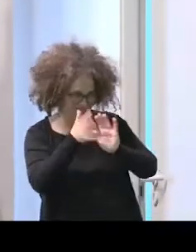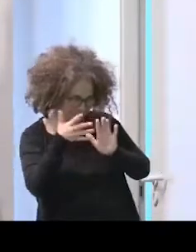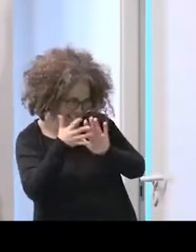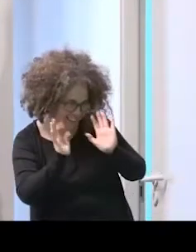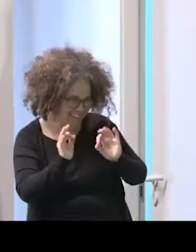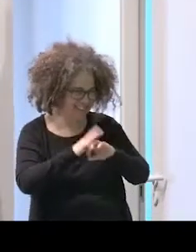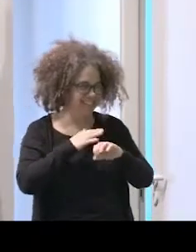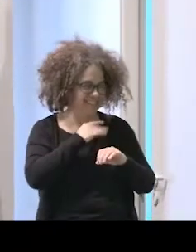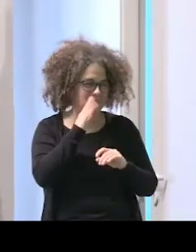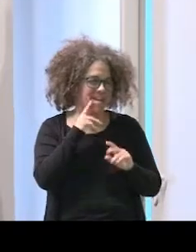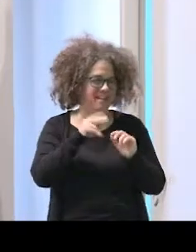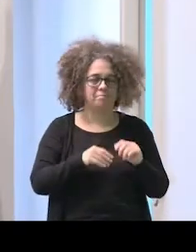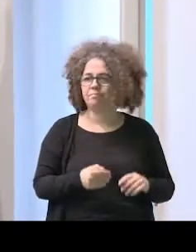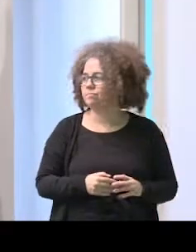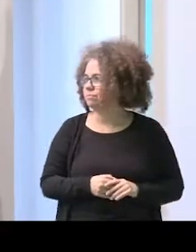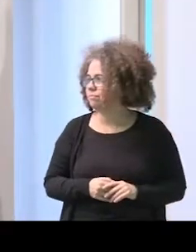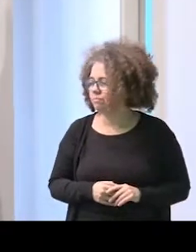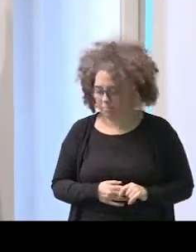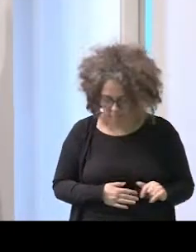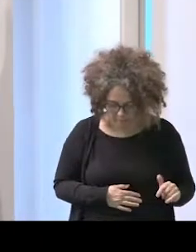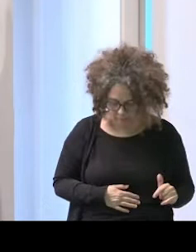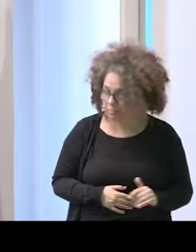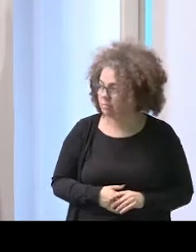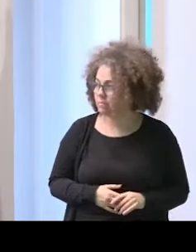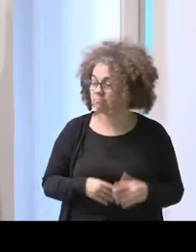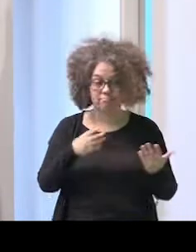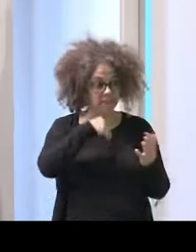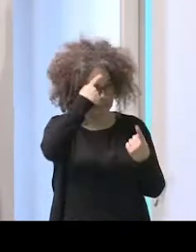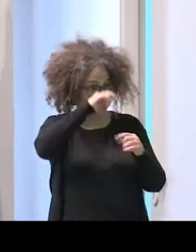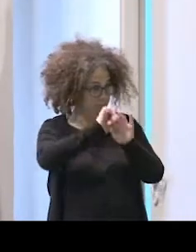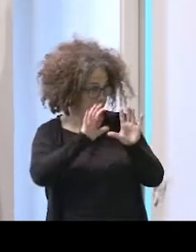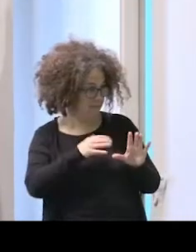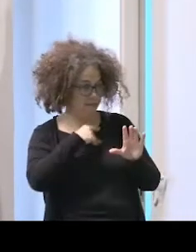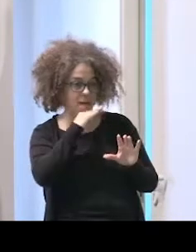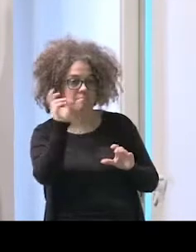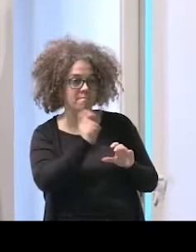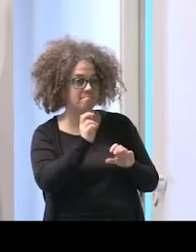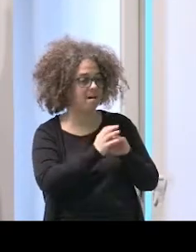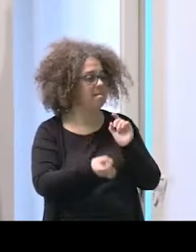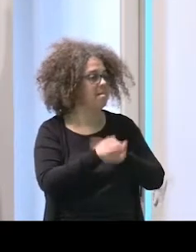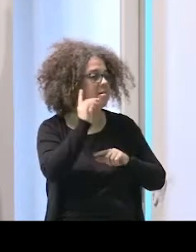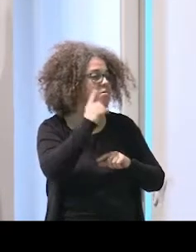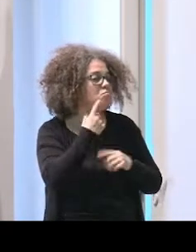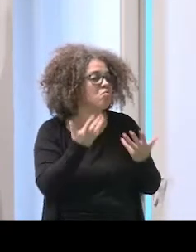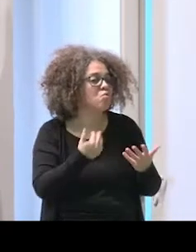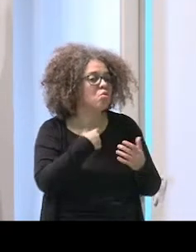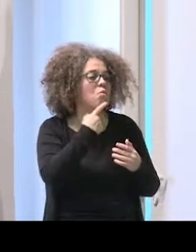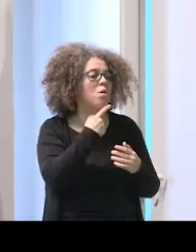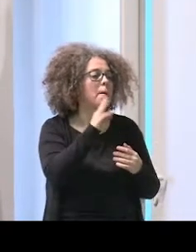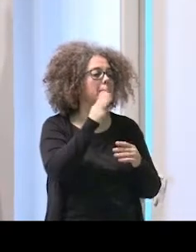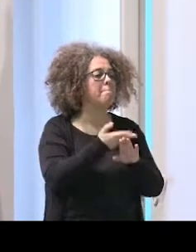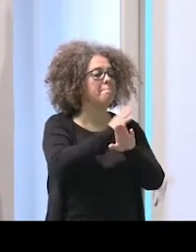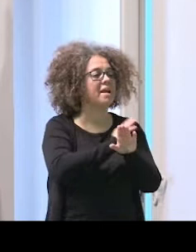ya sin demora. Todos sabemos que entre las causas más frecuentes de sordera están las infecciones pre-